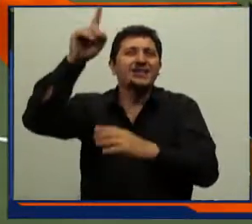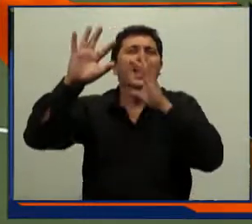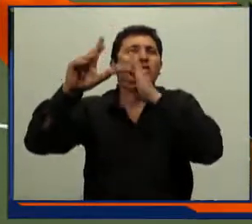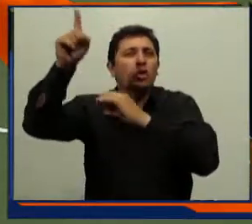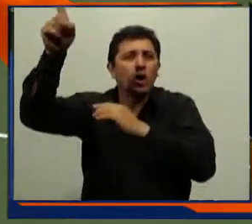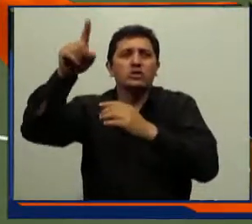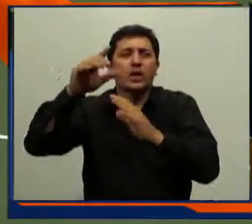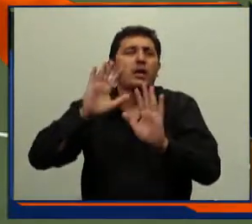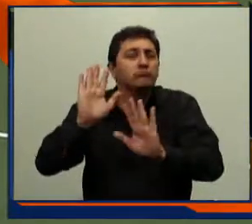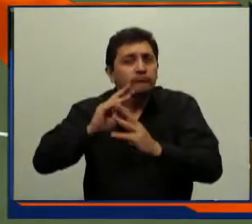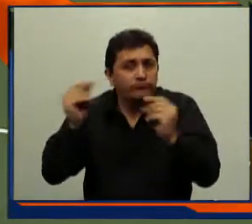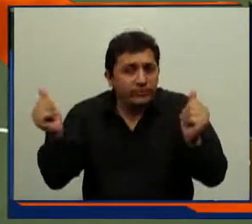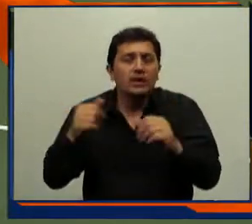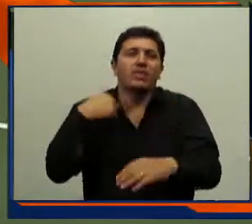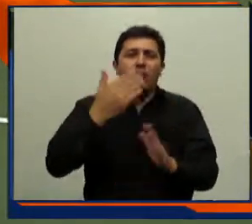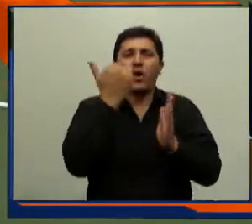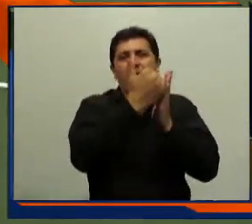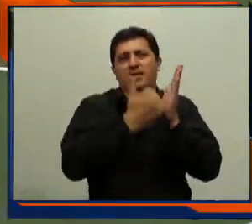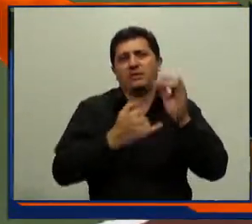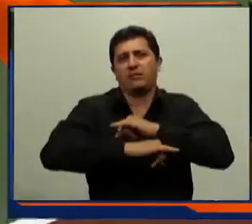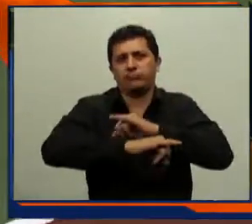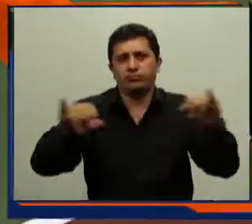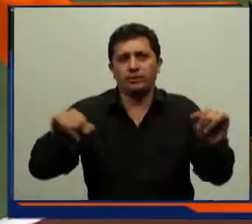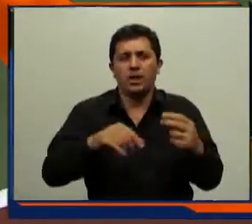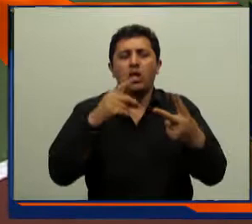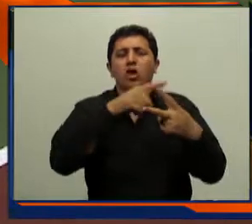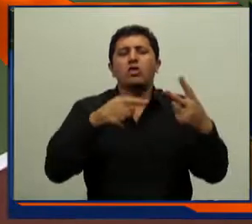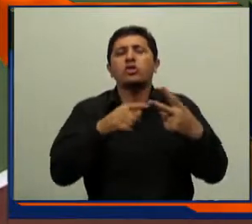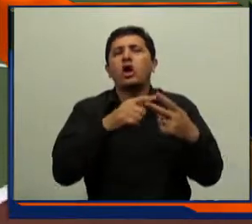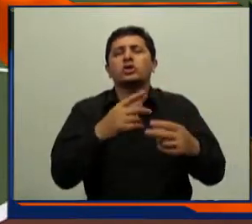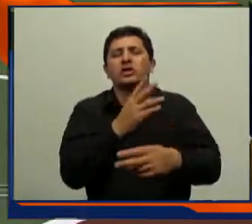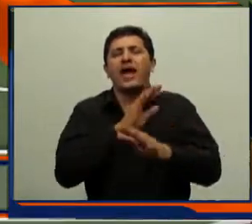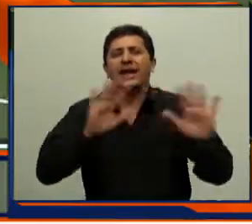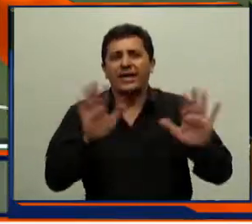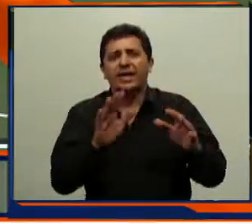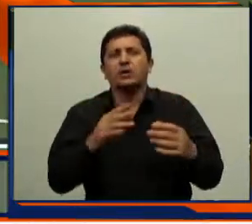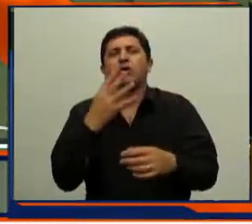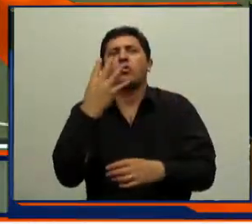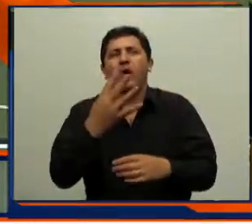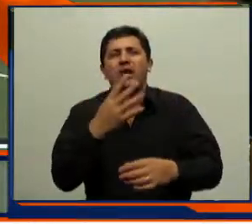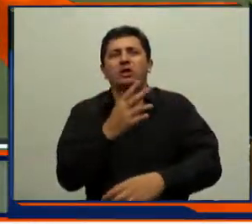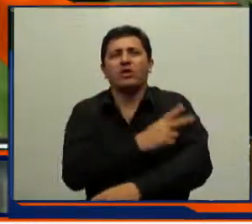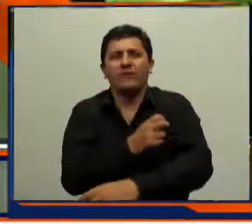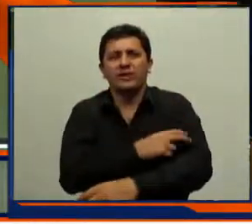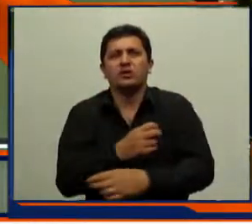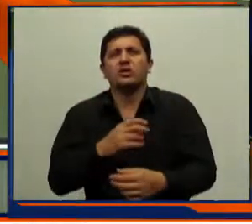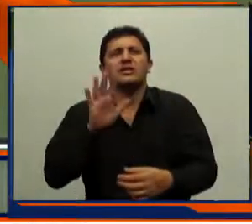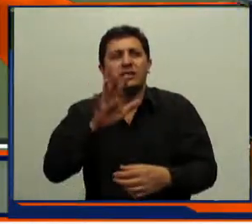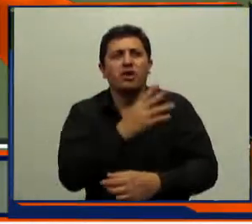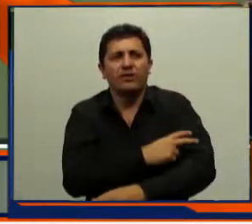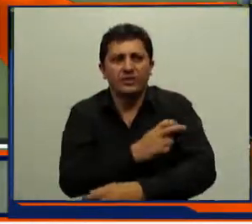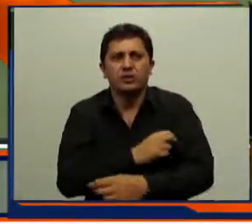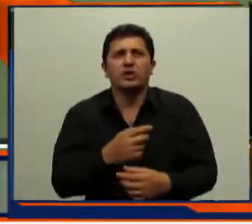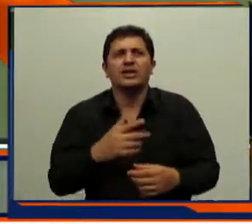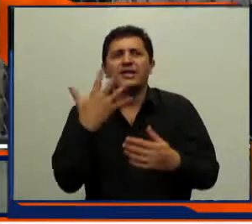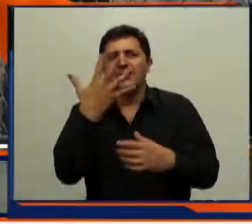esta lista. Una lista que se conforma por dos arqueros, cuatro defensores, cinco defensores, seis mediocampistas,